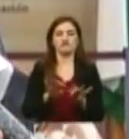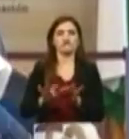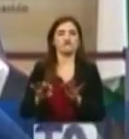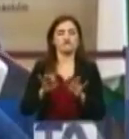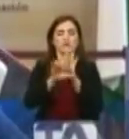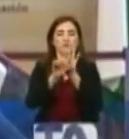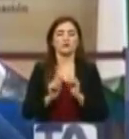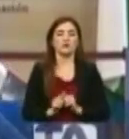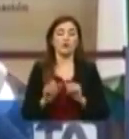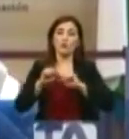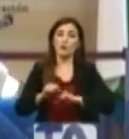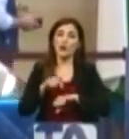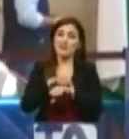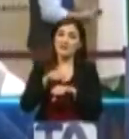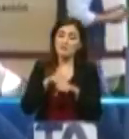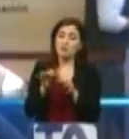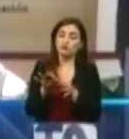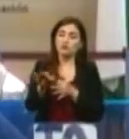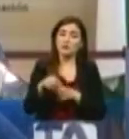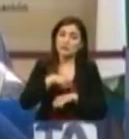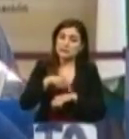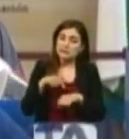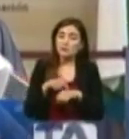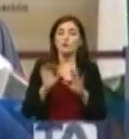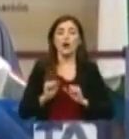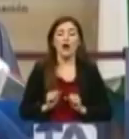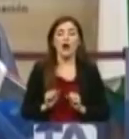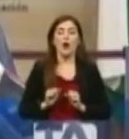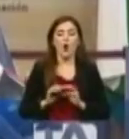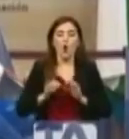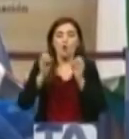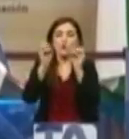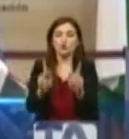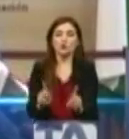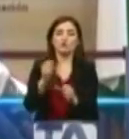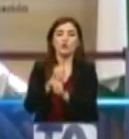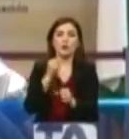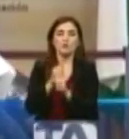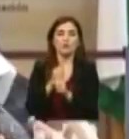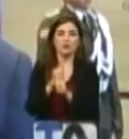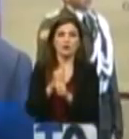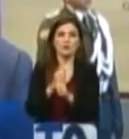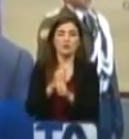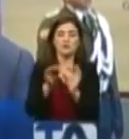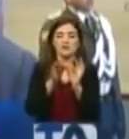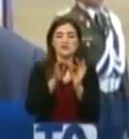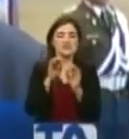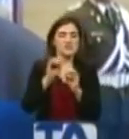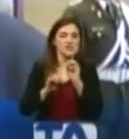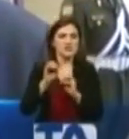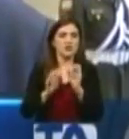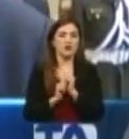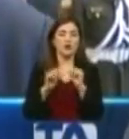se pueda dar esa prórroga para que nosotros tengamos la oportunidad de alguna manera de reivindicarnos. Un legislador